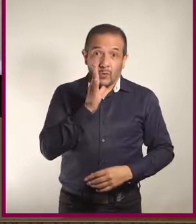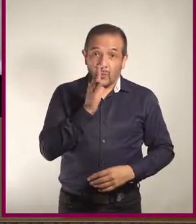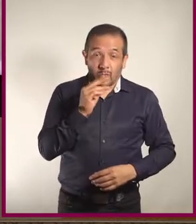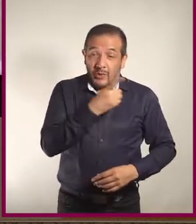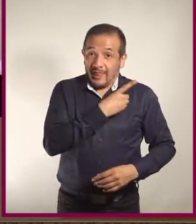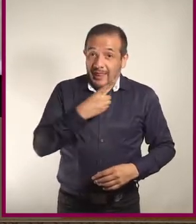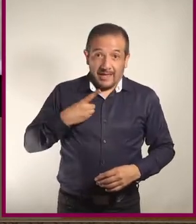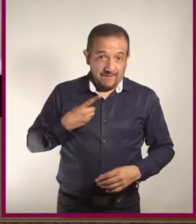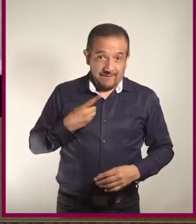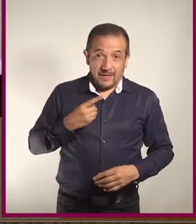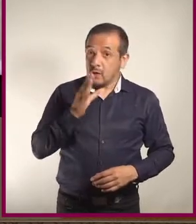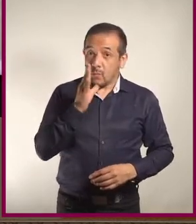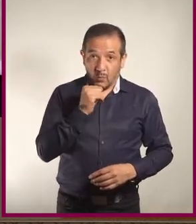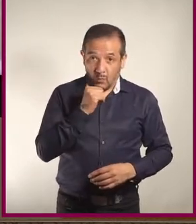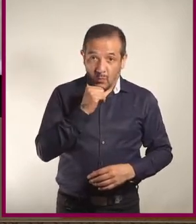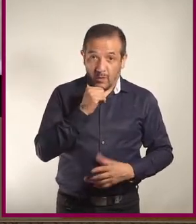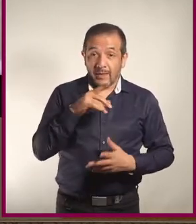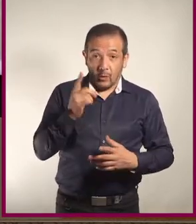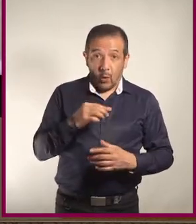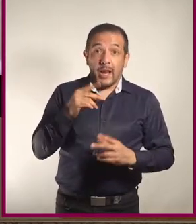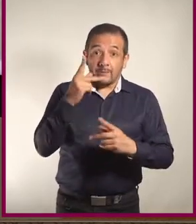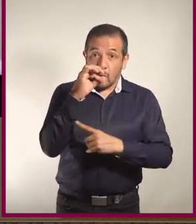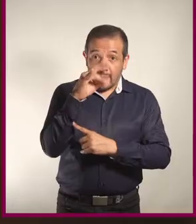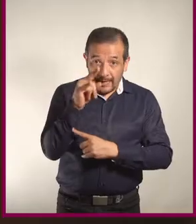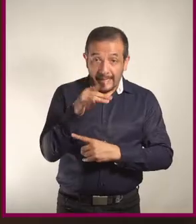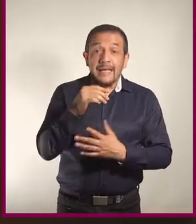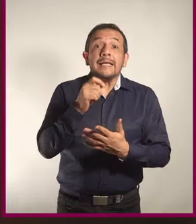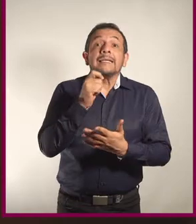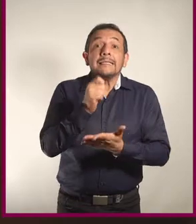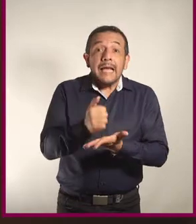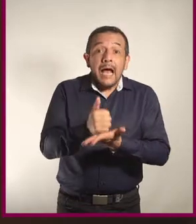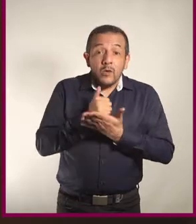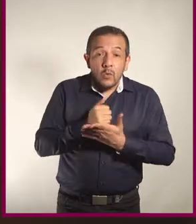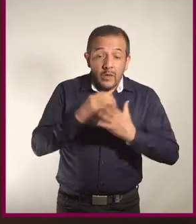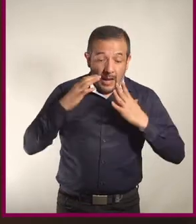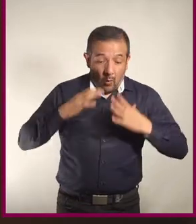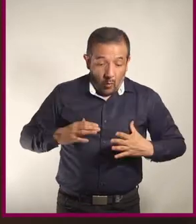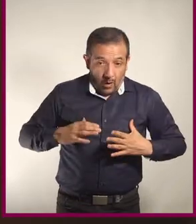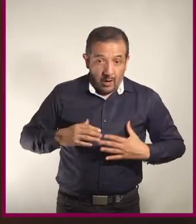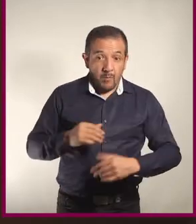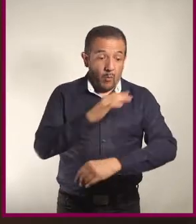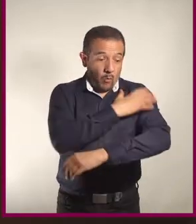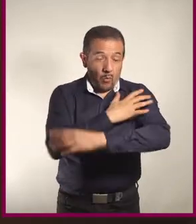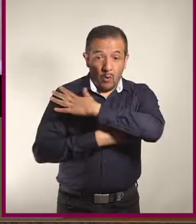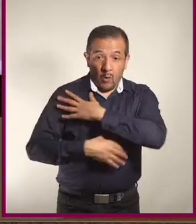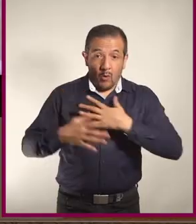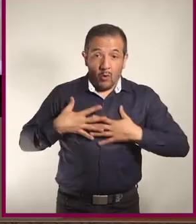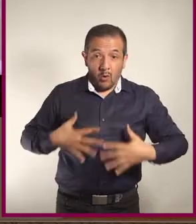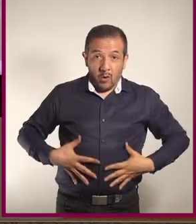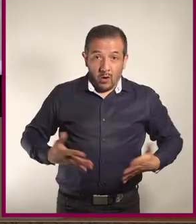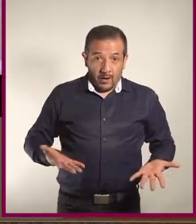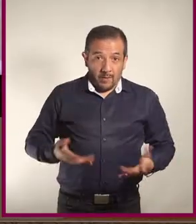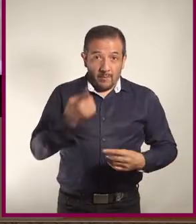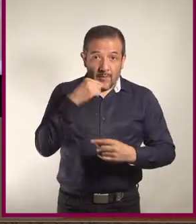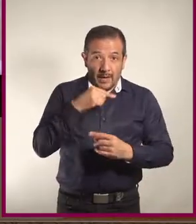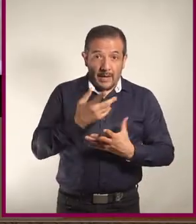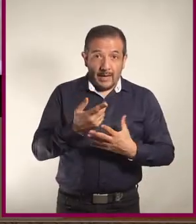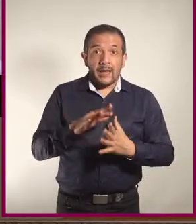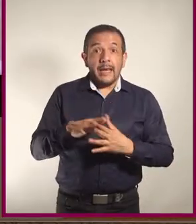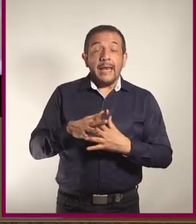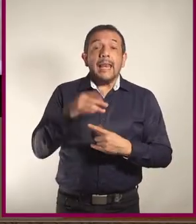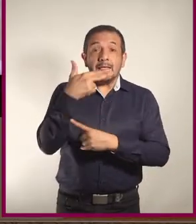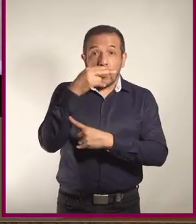hace. Las proteínas sirven para construir músculo, reponer los tejidos que se desechan en el